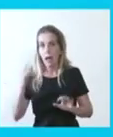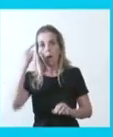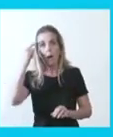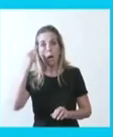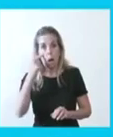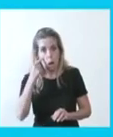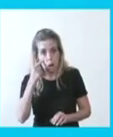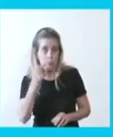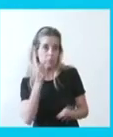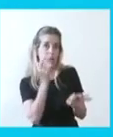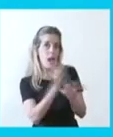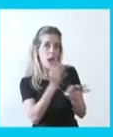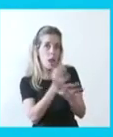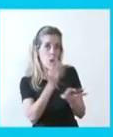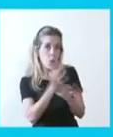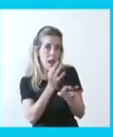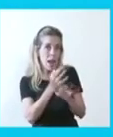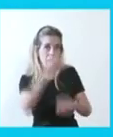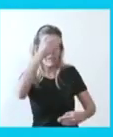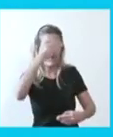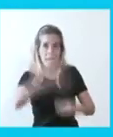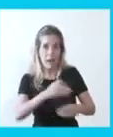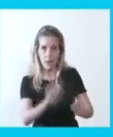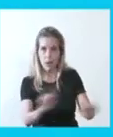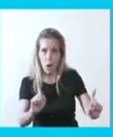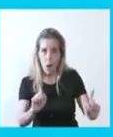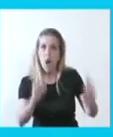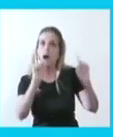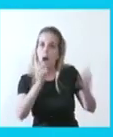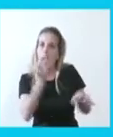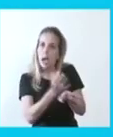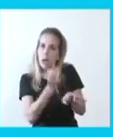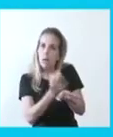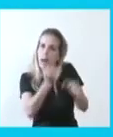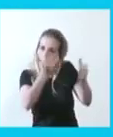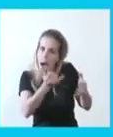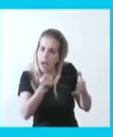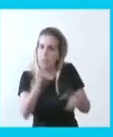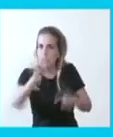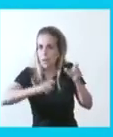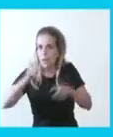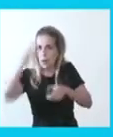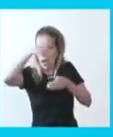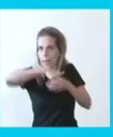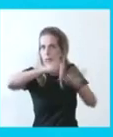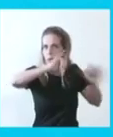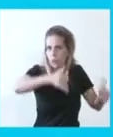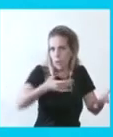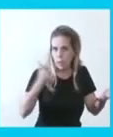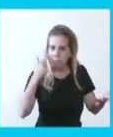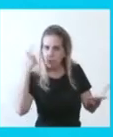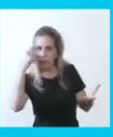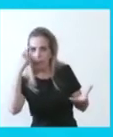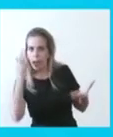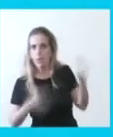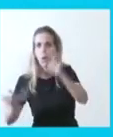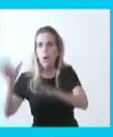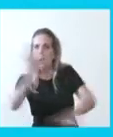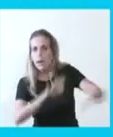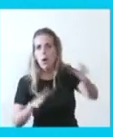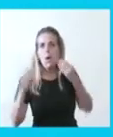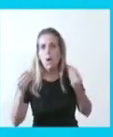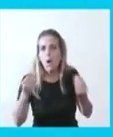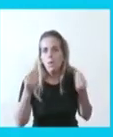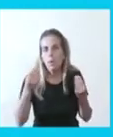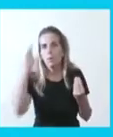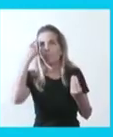escuelas van a estar cerradas. Las escuelas van a estar abiertas, atendiendo las obligaciones, las otras obligaciones colaterales que